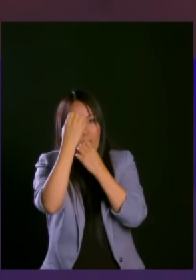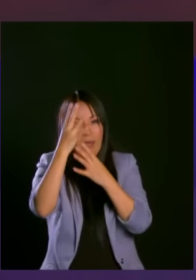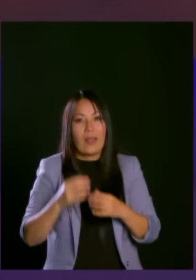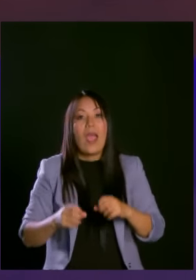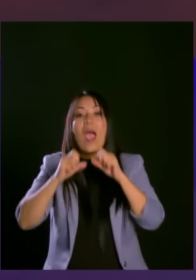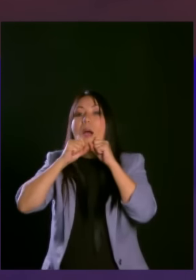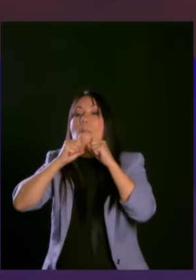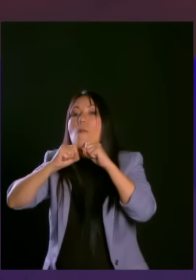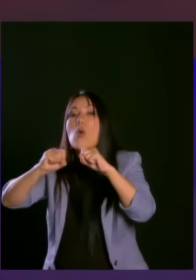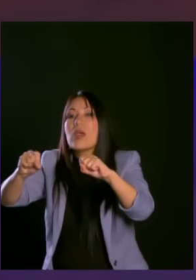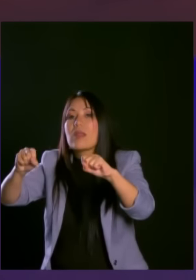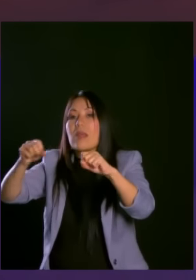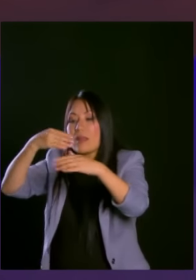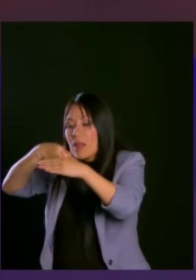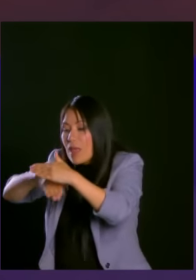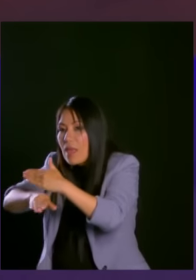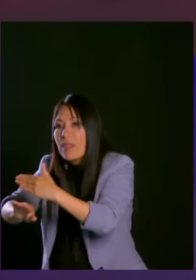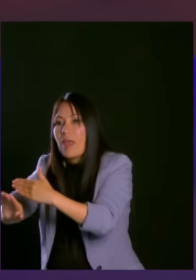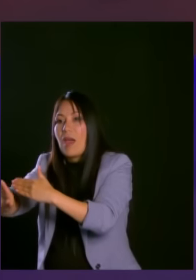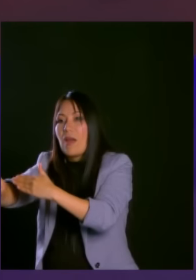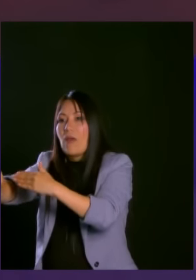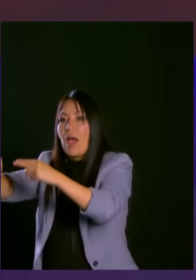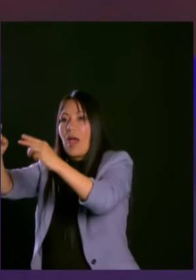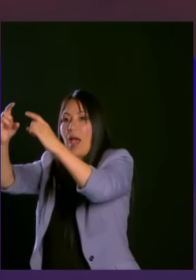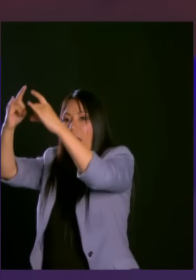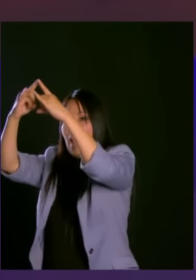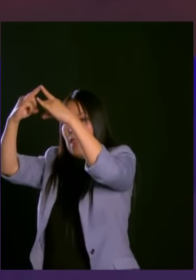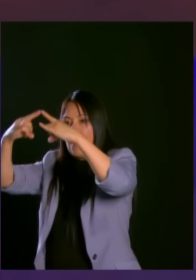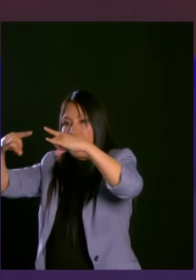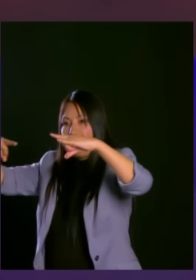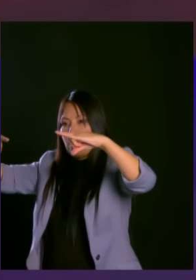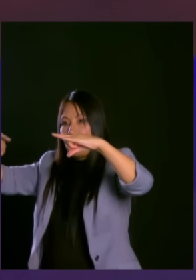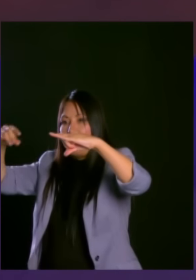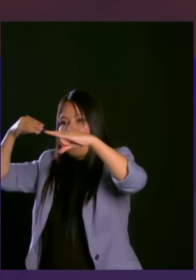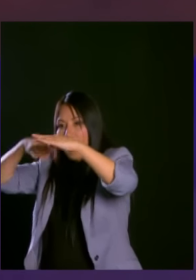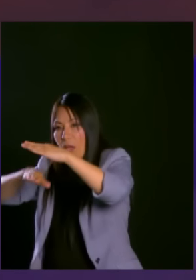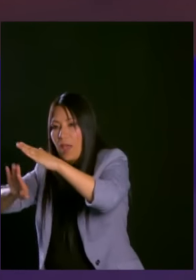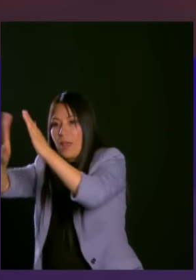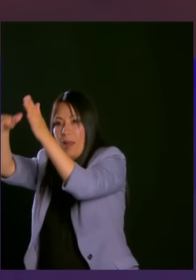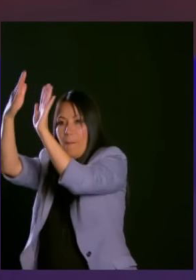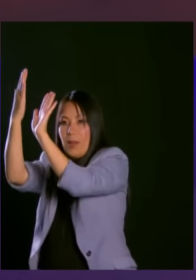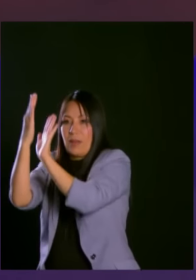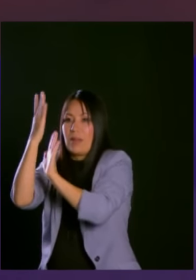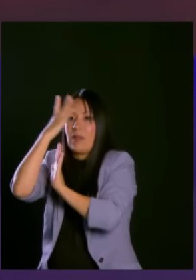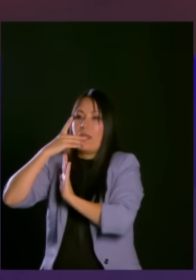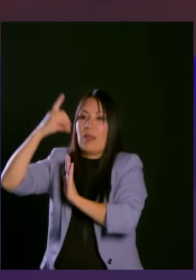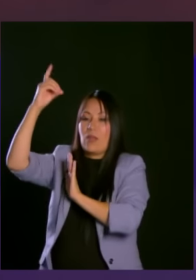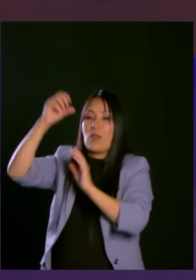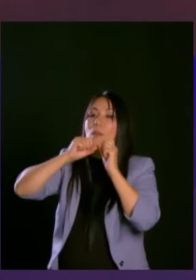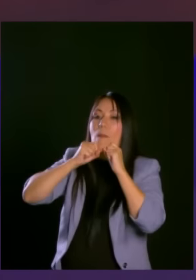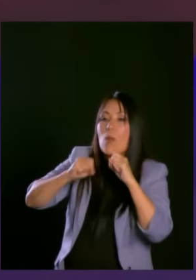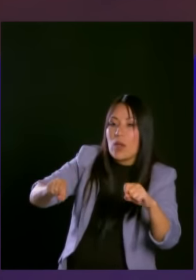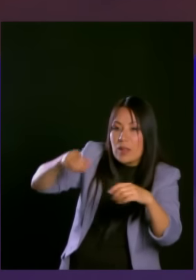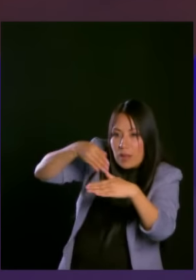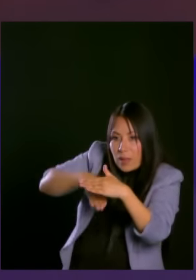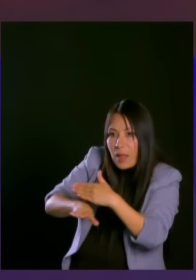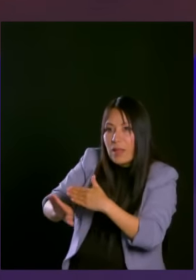tabernáculo y los que querían oír algo de él llegaban, no entraban. Pero cuando él se iba, ese joven